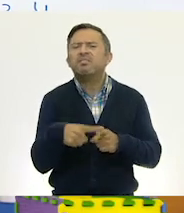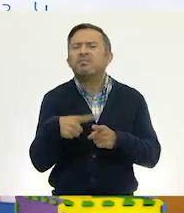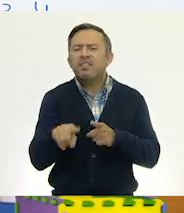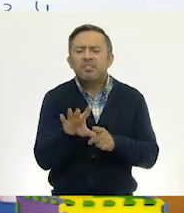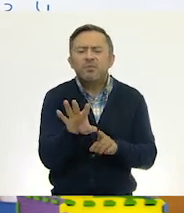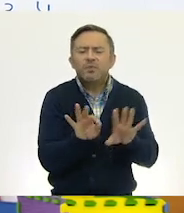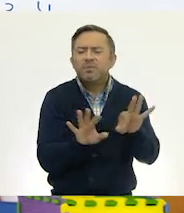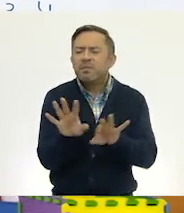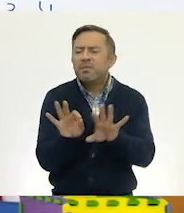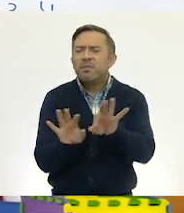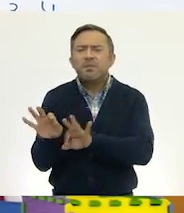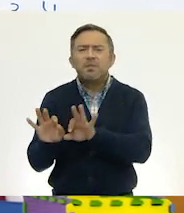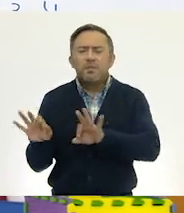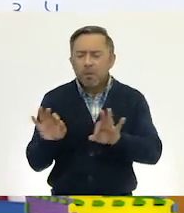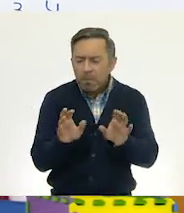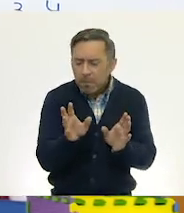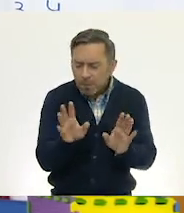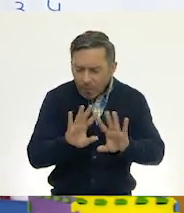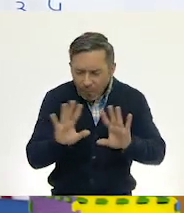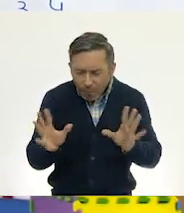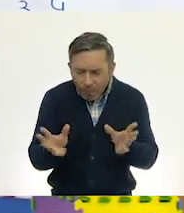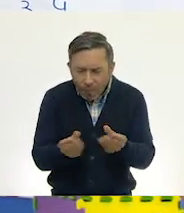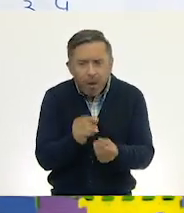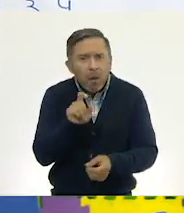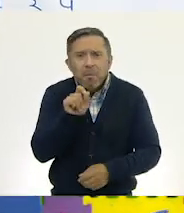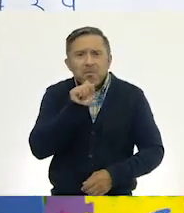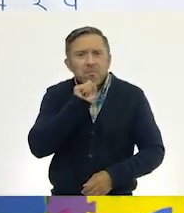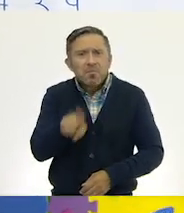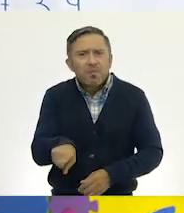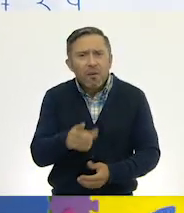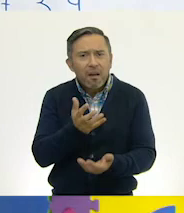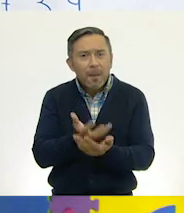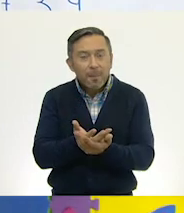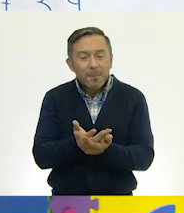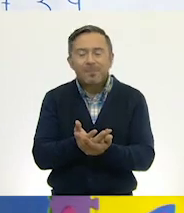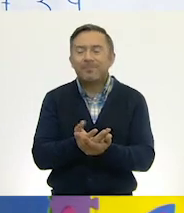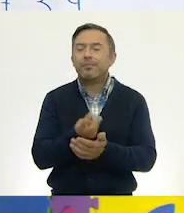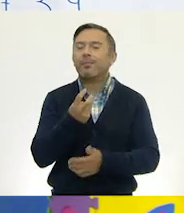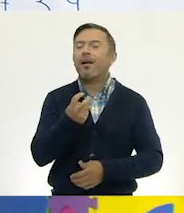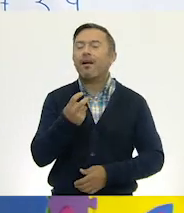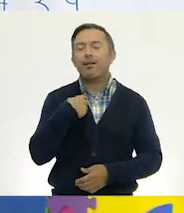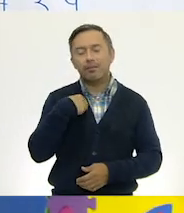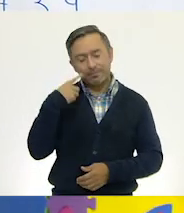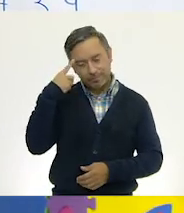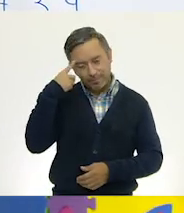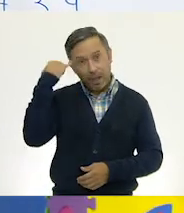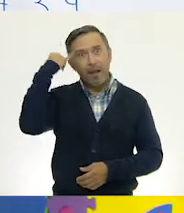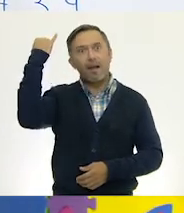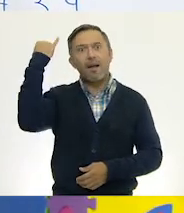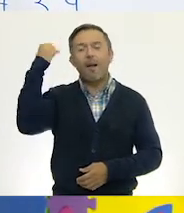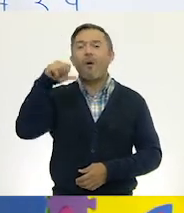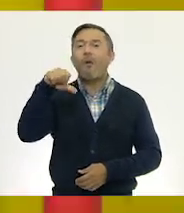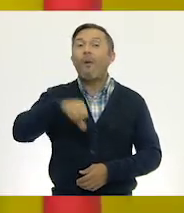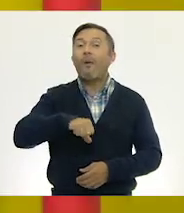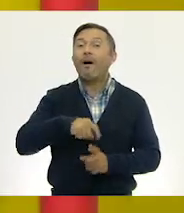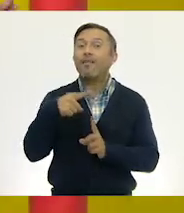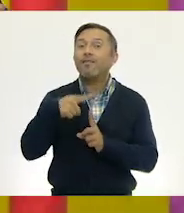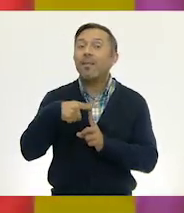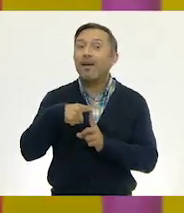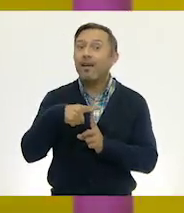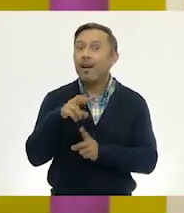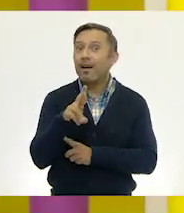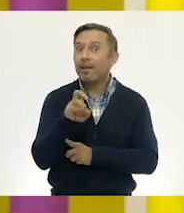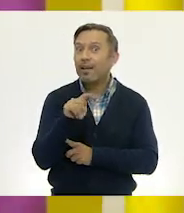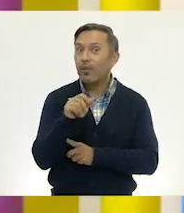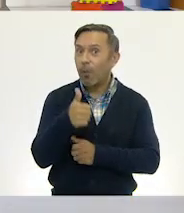Y justamente entonces se me está ocurriendo precisamente el reto que les vamos a dejar el día de hoy. A ver, ¿cuál es ese